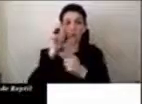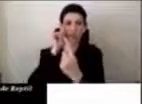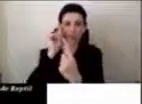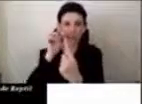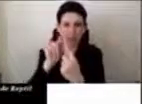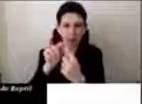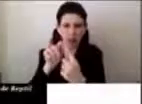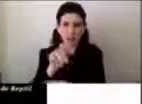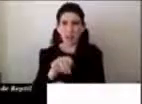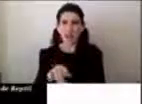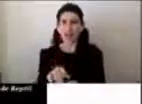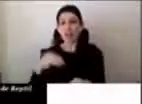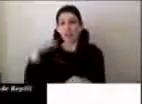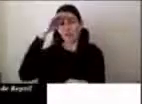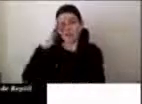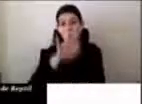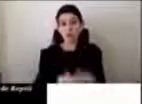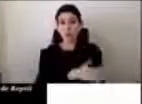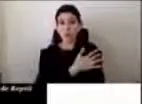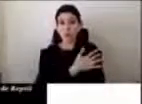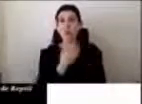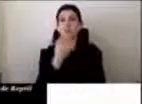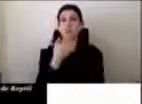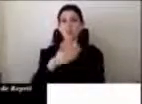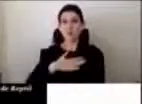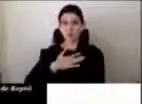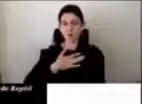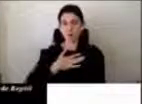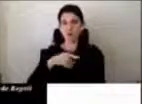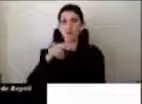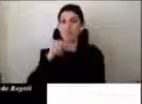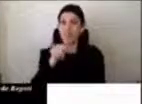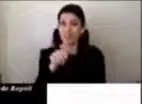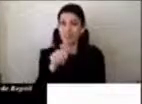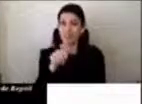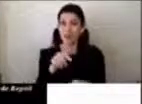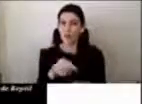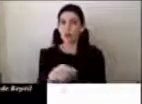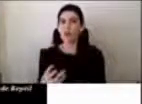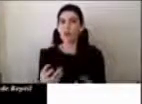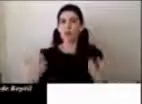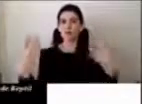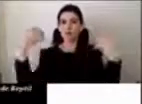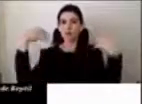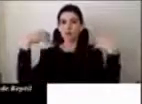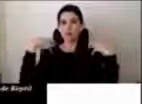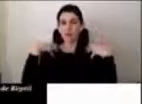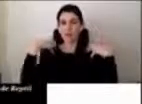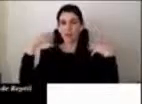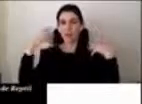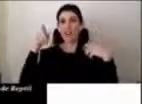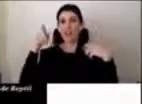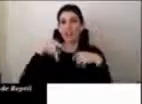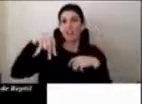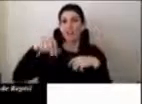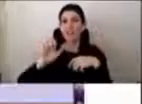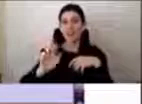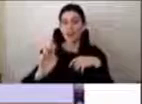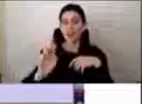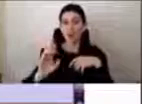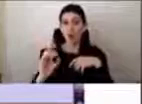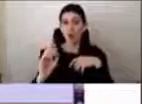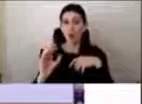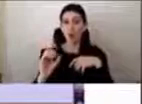Y estaría compuesto por toda la parte de la neocorteza y los centros talámicos, entre otras estructuras.